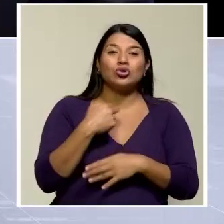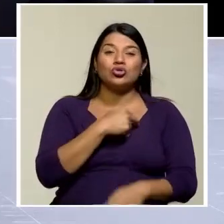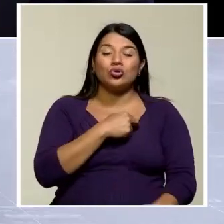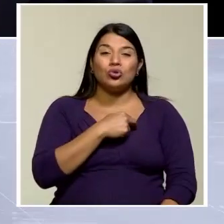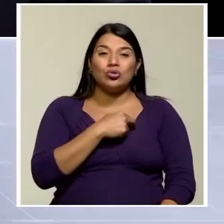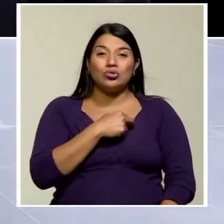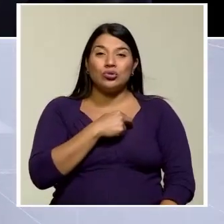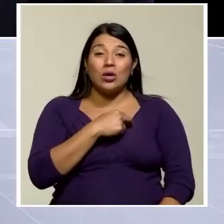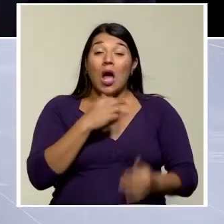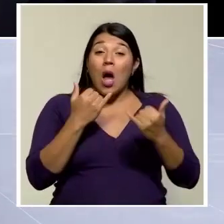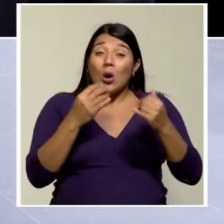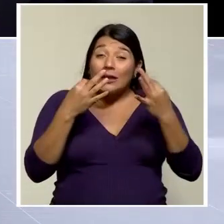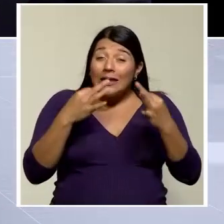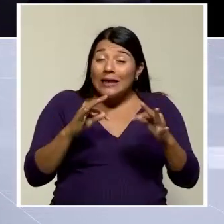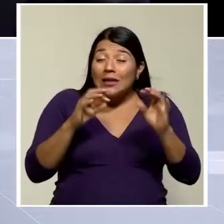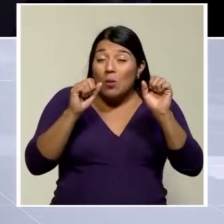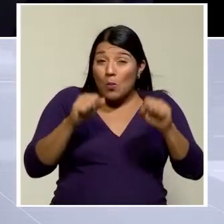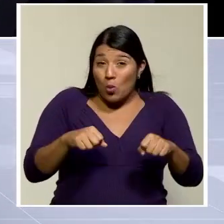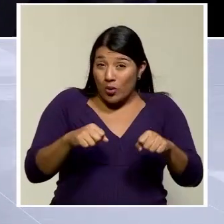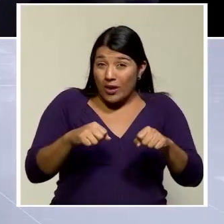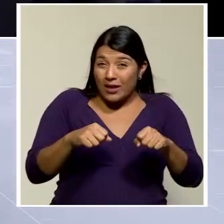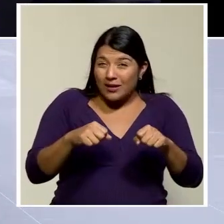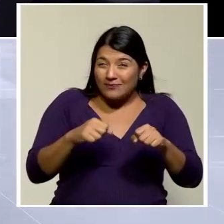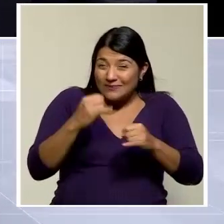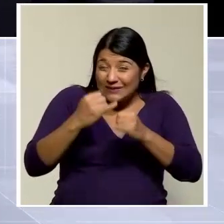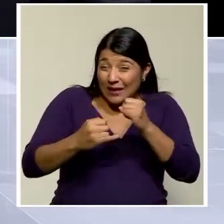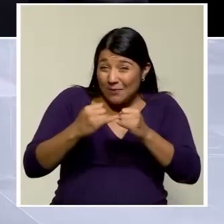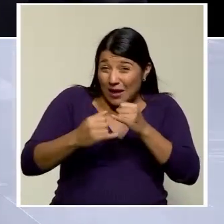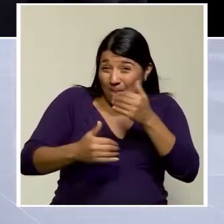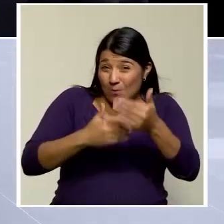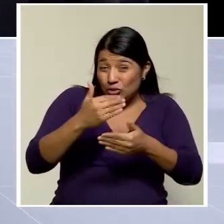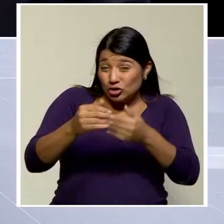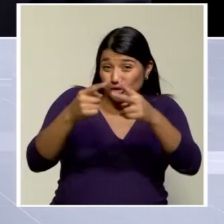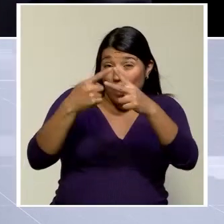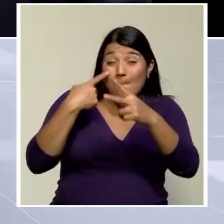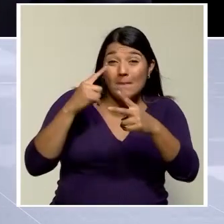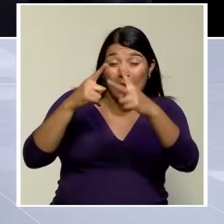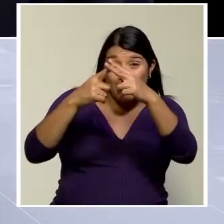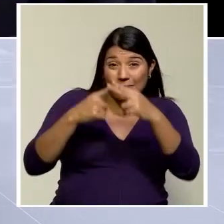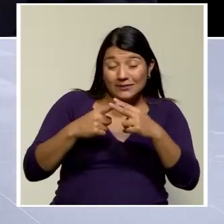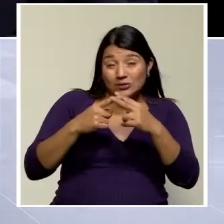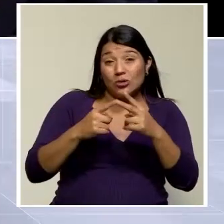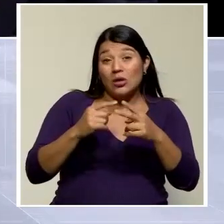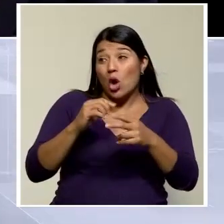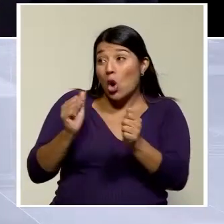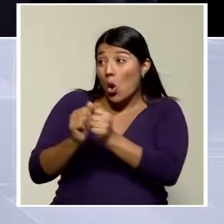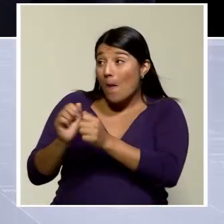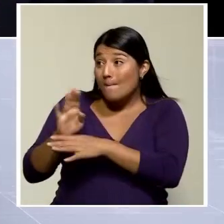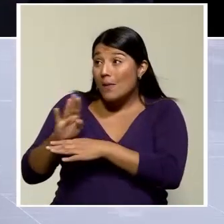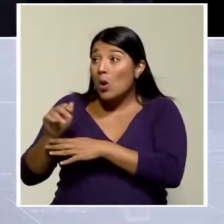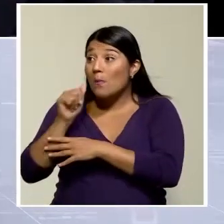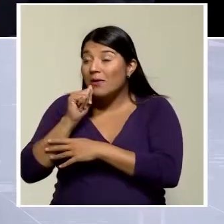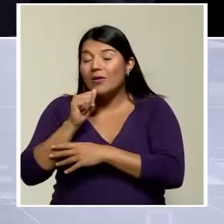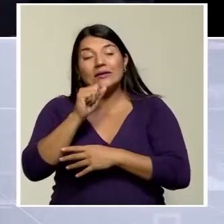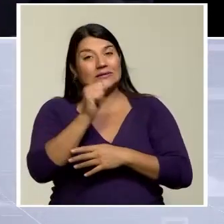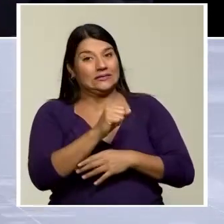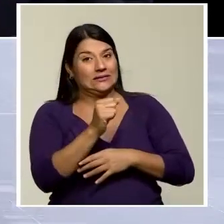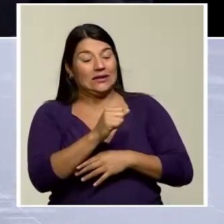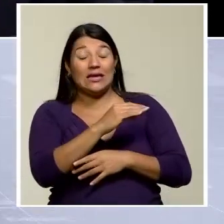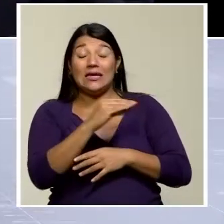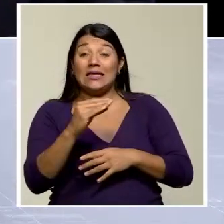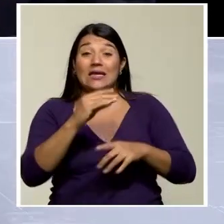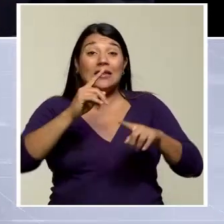Estamos tratando de concretar un préstamo y va a depender... ¿Con un banco privado? Sí, y va a